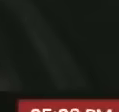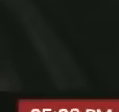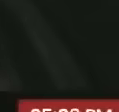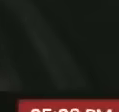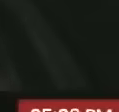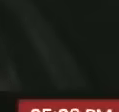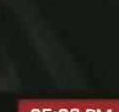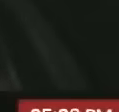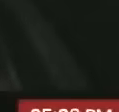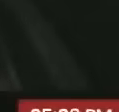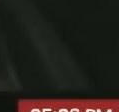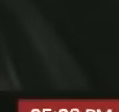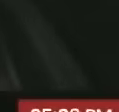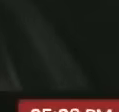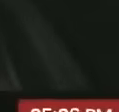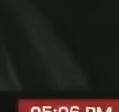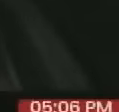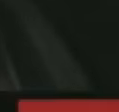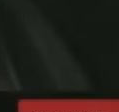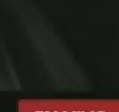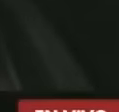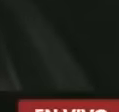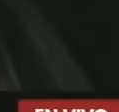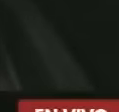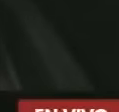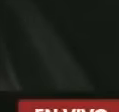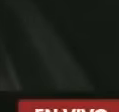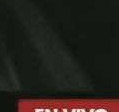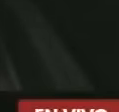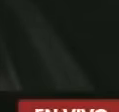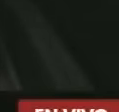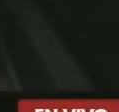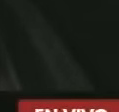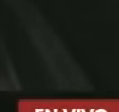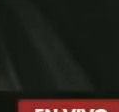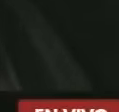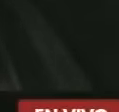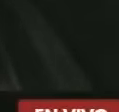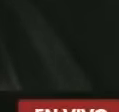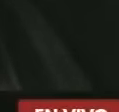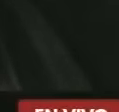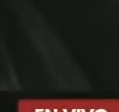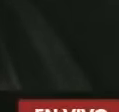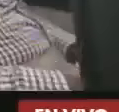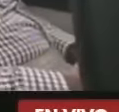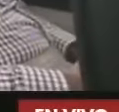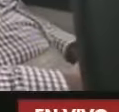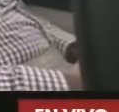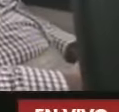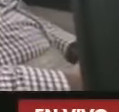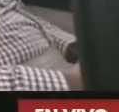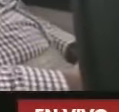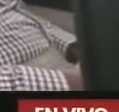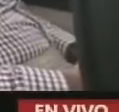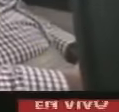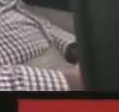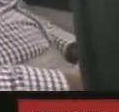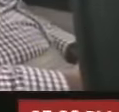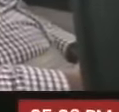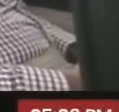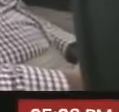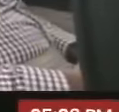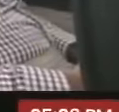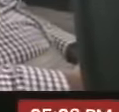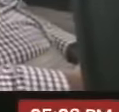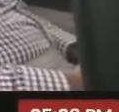todo, del vértice de apoyo económico, Credimujer, emprendimiento, proyectos económicos. ¿Cómo la ves tú?